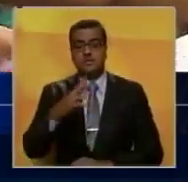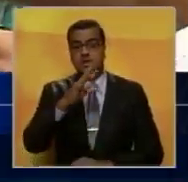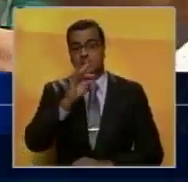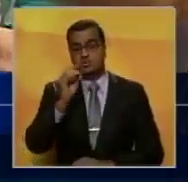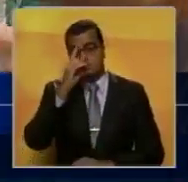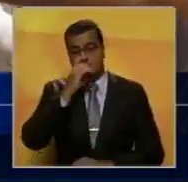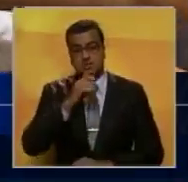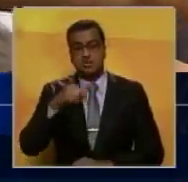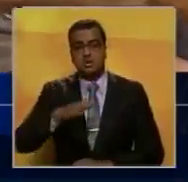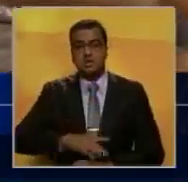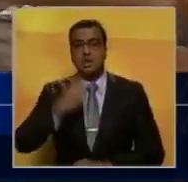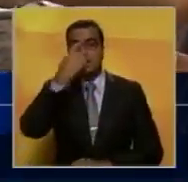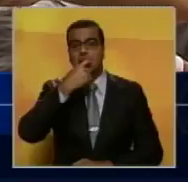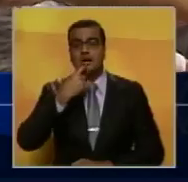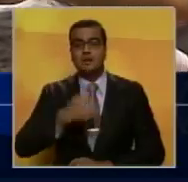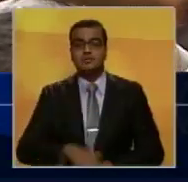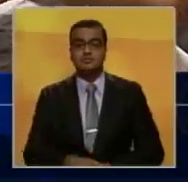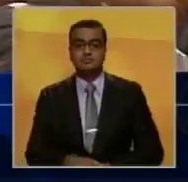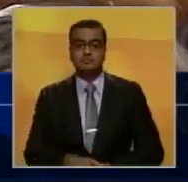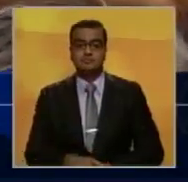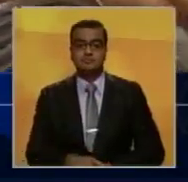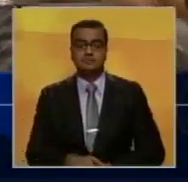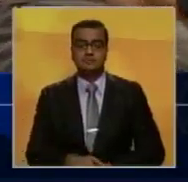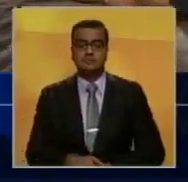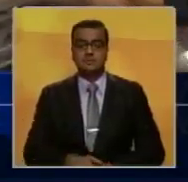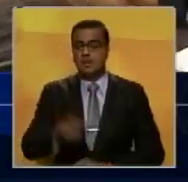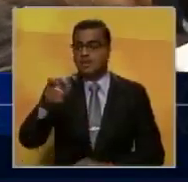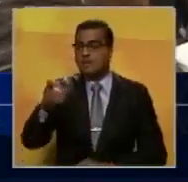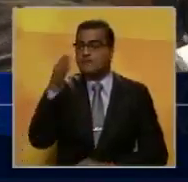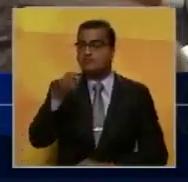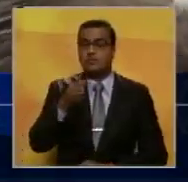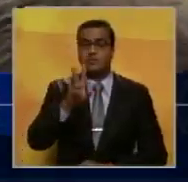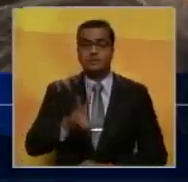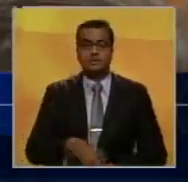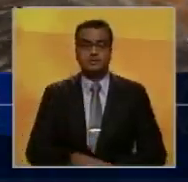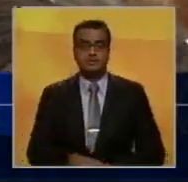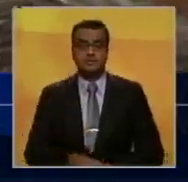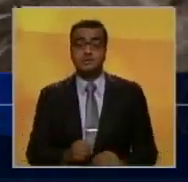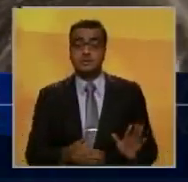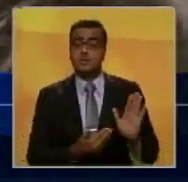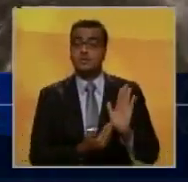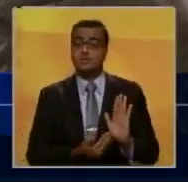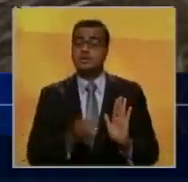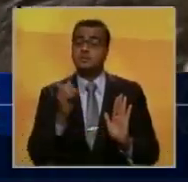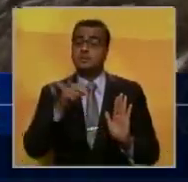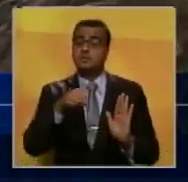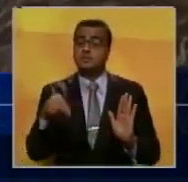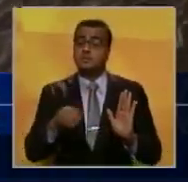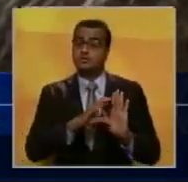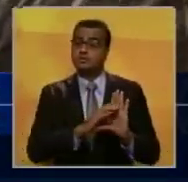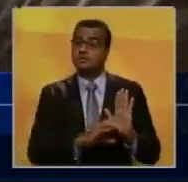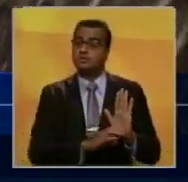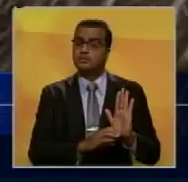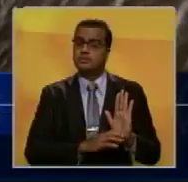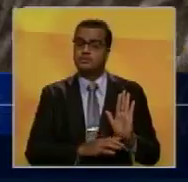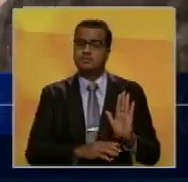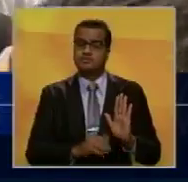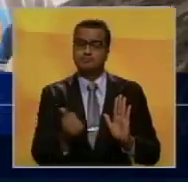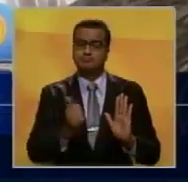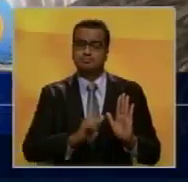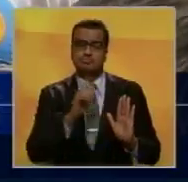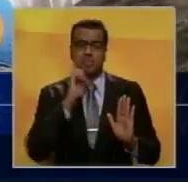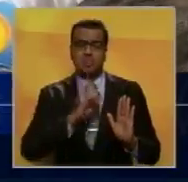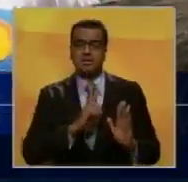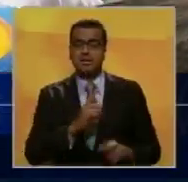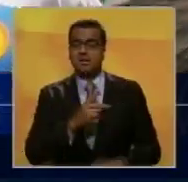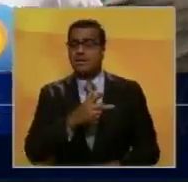años. Yo estaría aquí dándole la cara. Esta es la reserva moral del país. Insistió en que la propuesta de la Asamblea Nacional Constituyente es fraudulenta y que busca